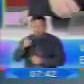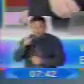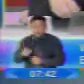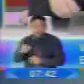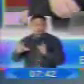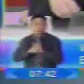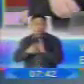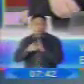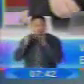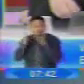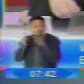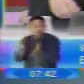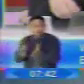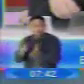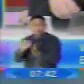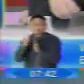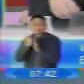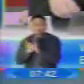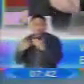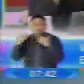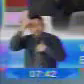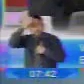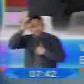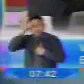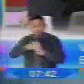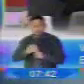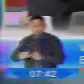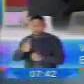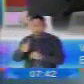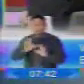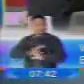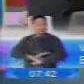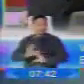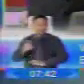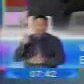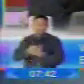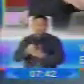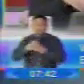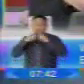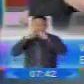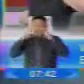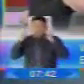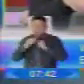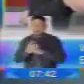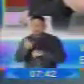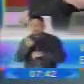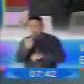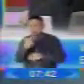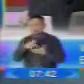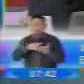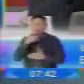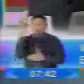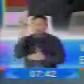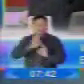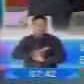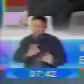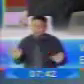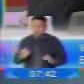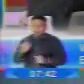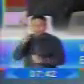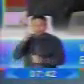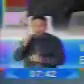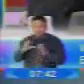ley para este fin. No puede ser utilizado para comprar mascarillas, insumos médicos, pagar maestros, etcétera. No